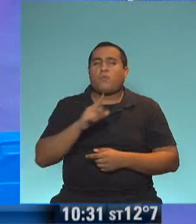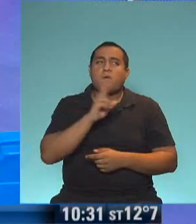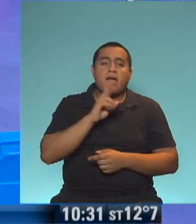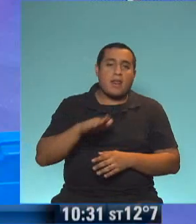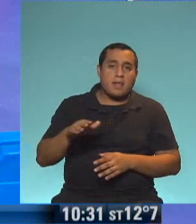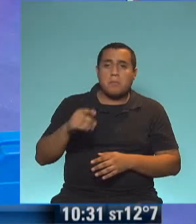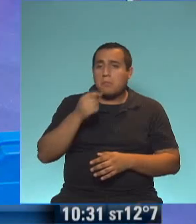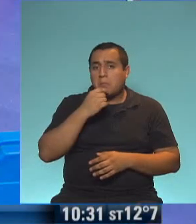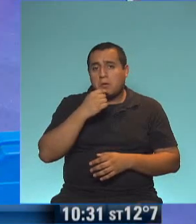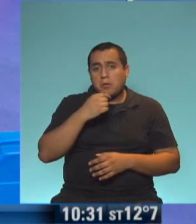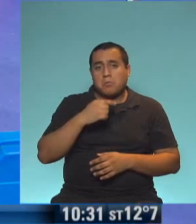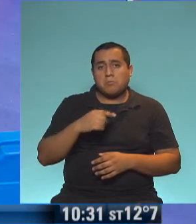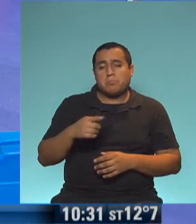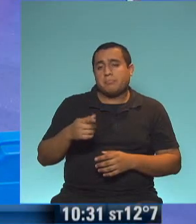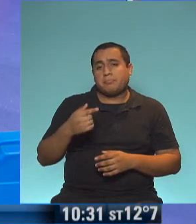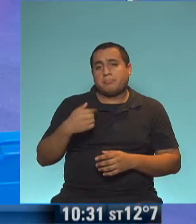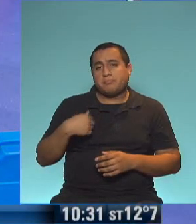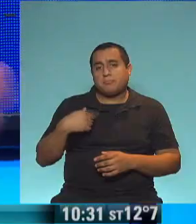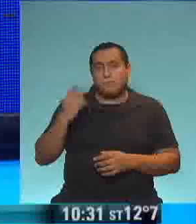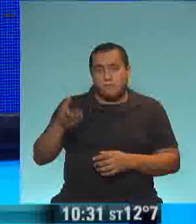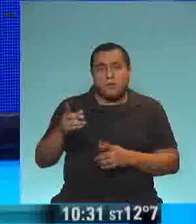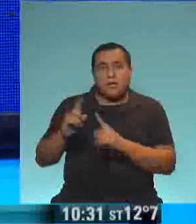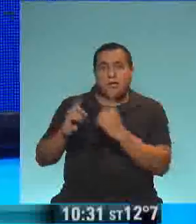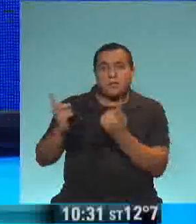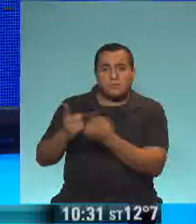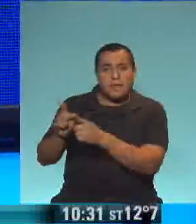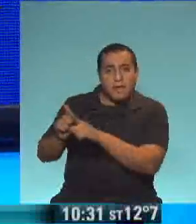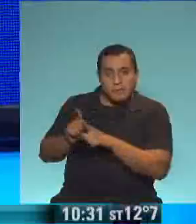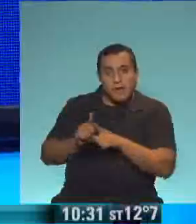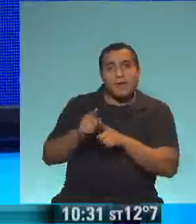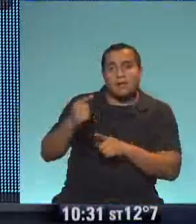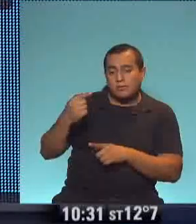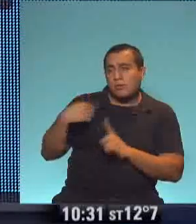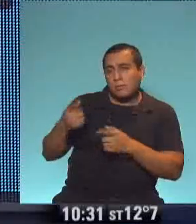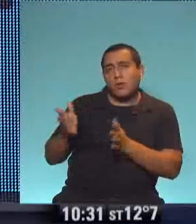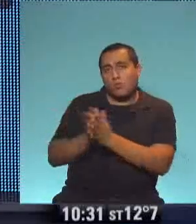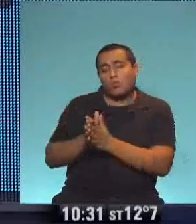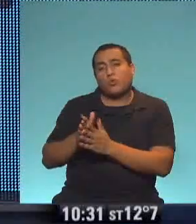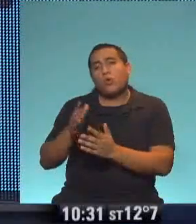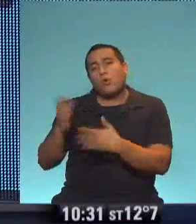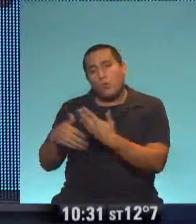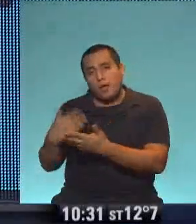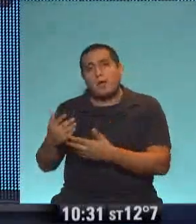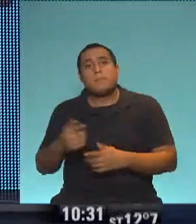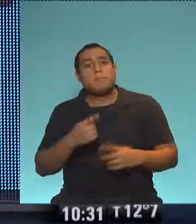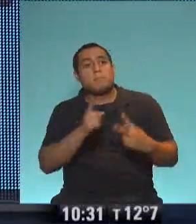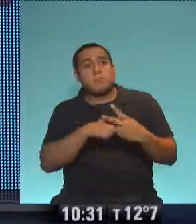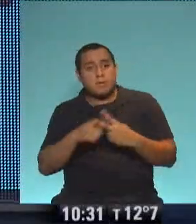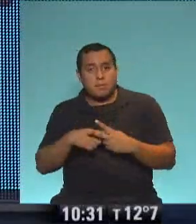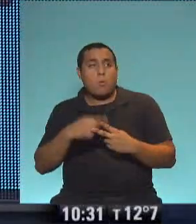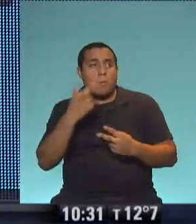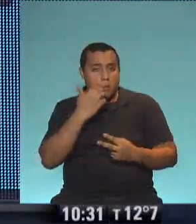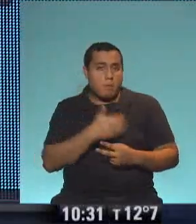cuarto estaban los juguetes que le compraban a ellos, jugaban ellas y los compartíamos también. Nosotros con nuestros primos jugábamos también con las cocinitas y jugábamos mamá,